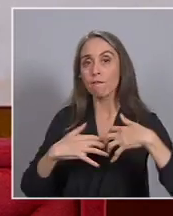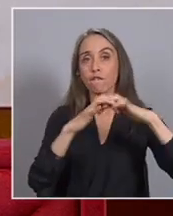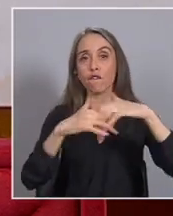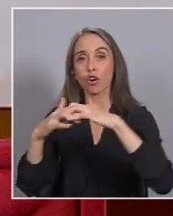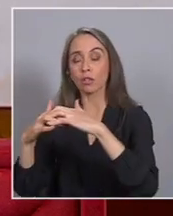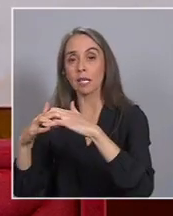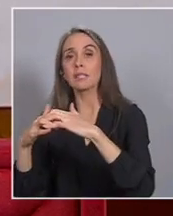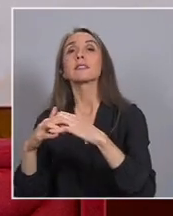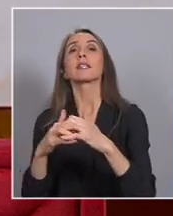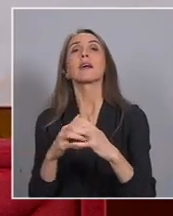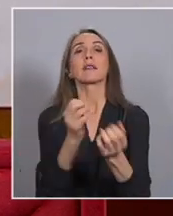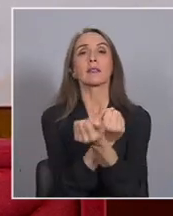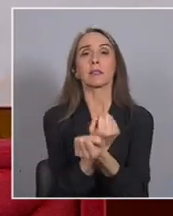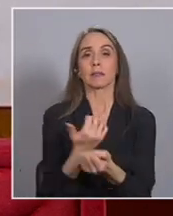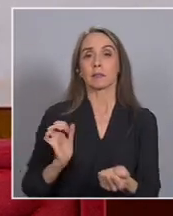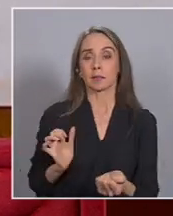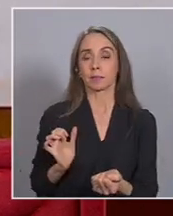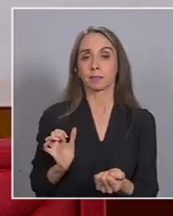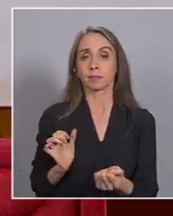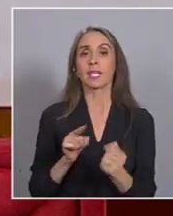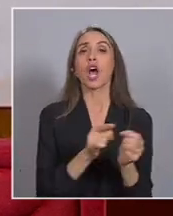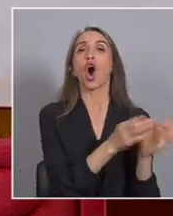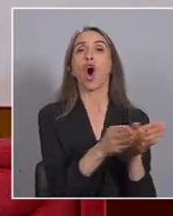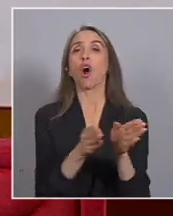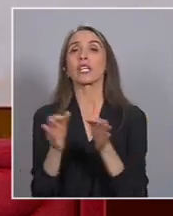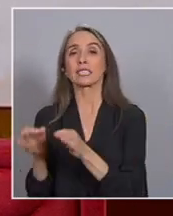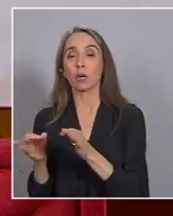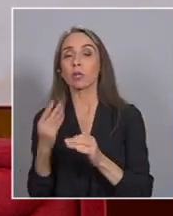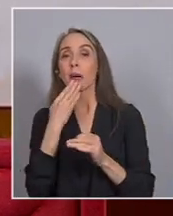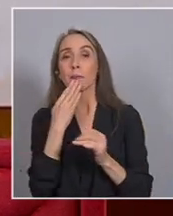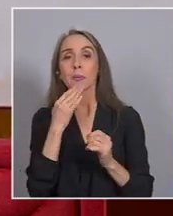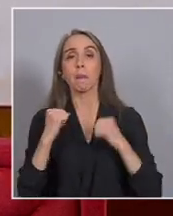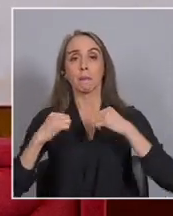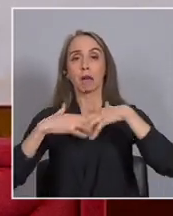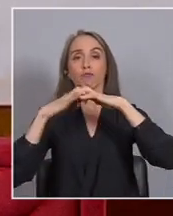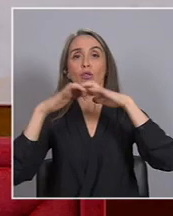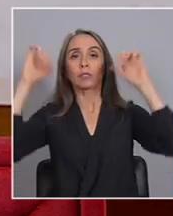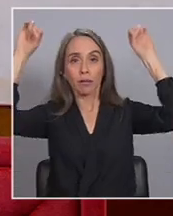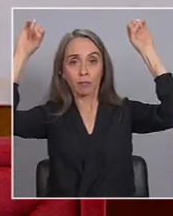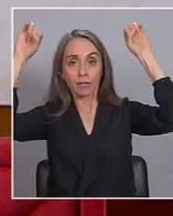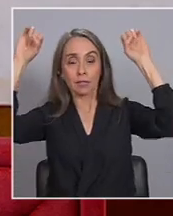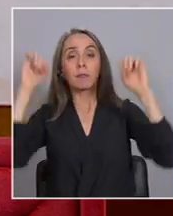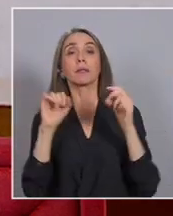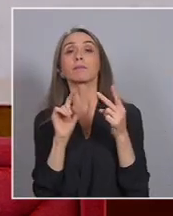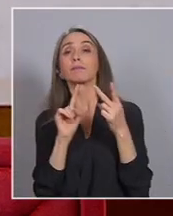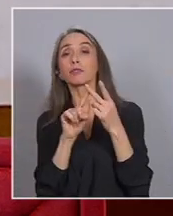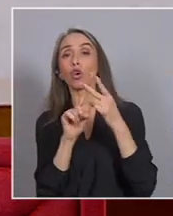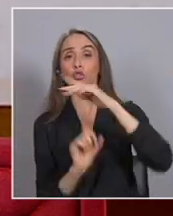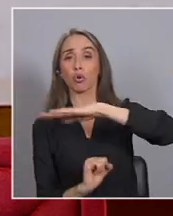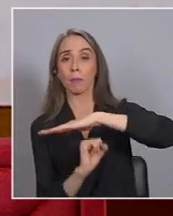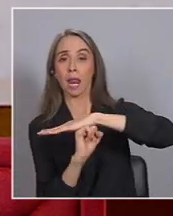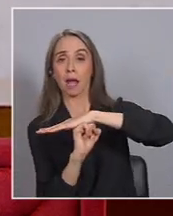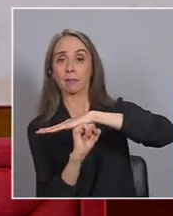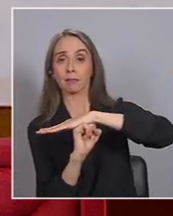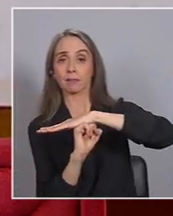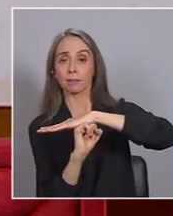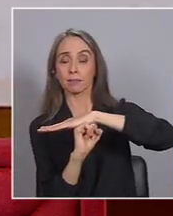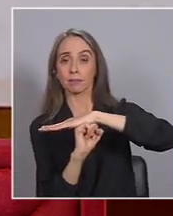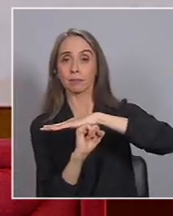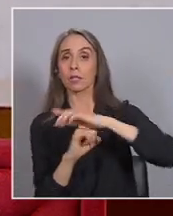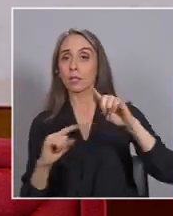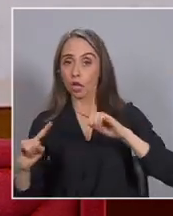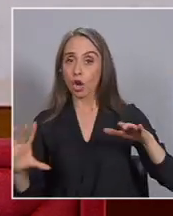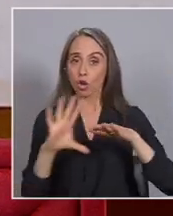distintas fuerzas de orden y seguridad y al Ministerio Público. Y por otro lado, pero